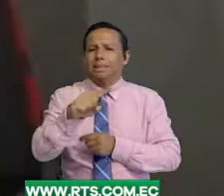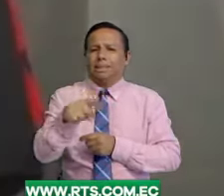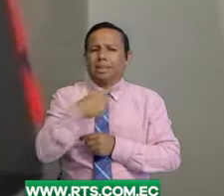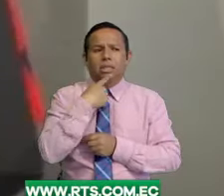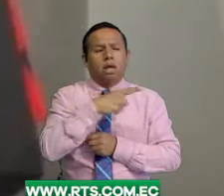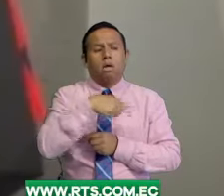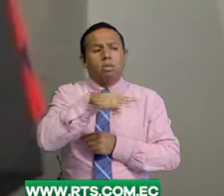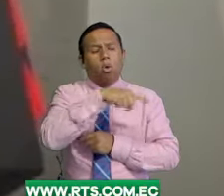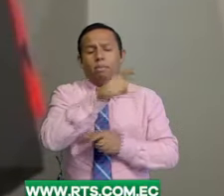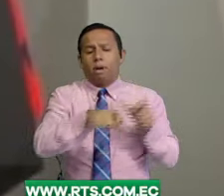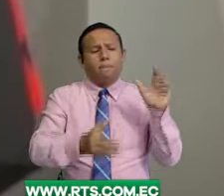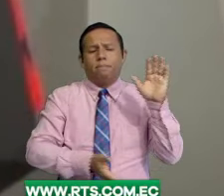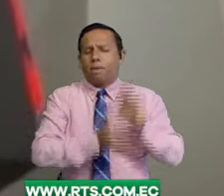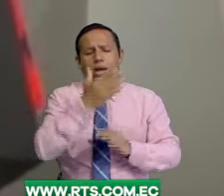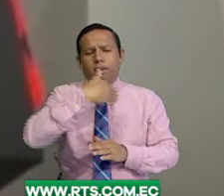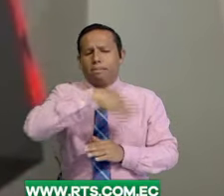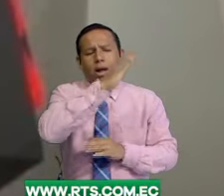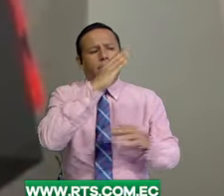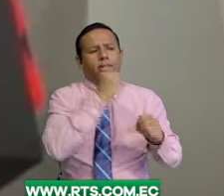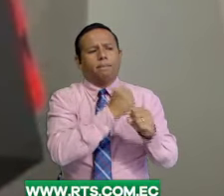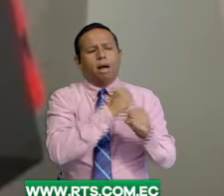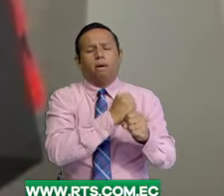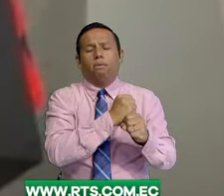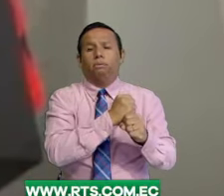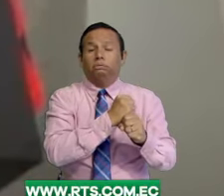representación de los tres comandantes de fuerza,